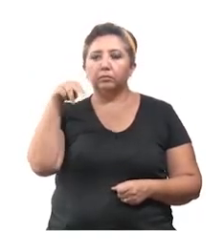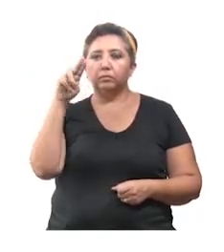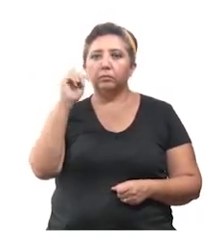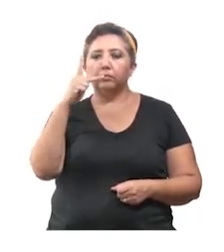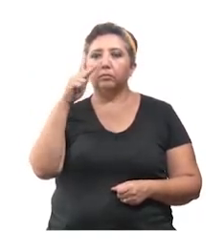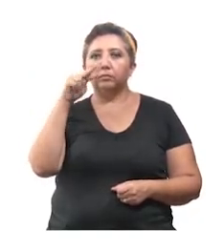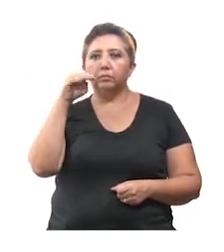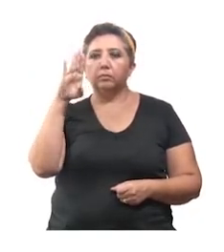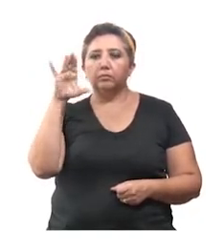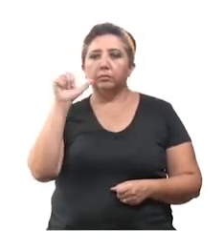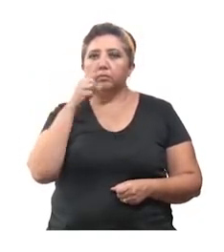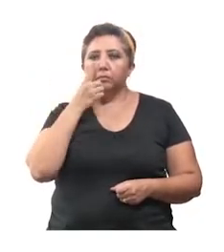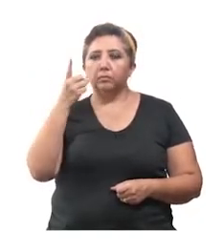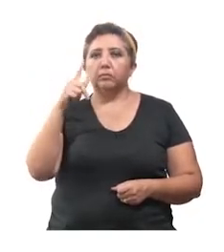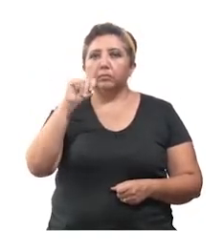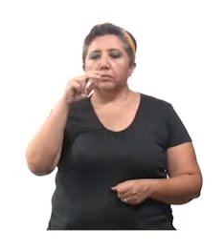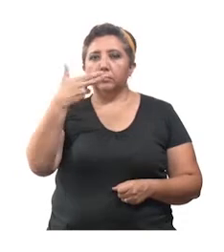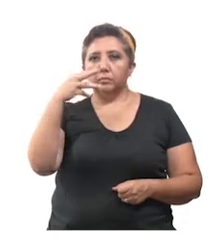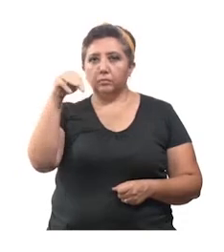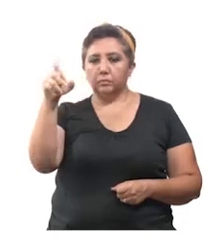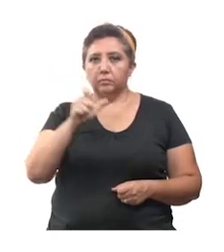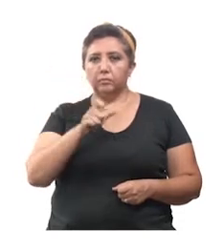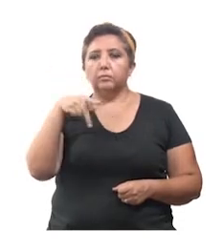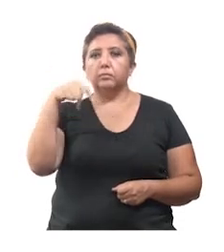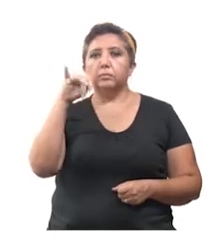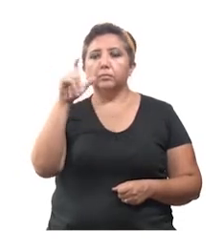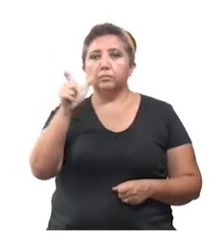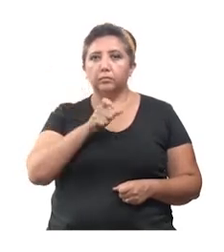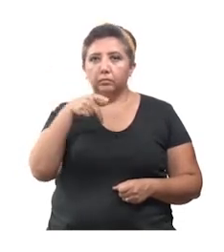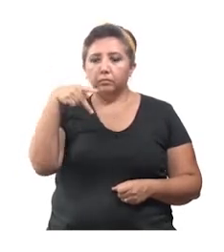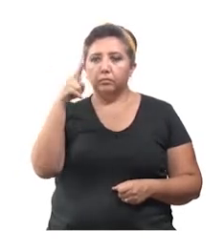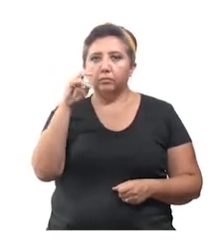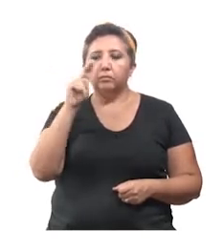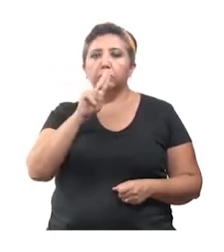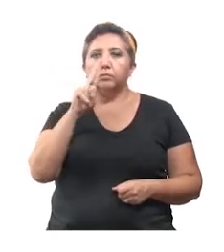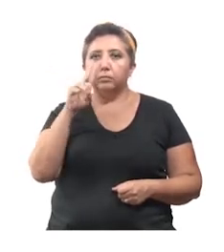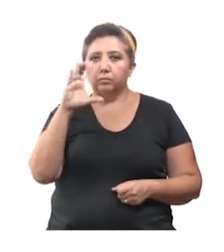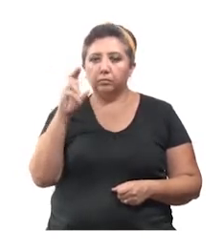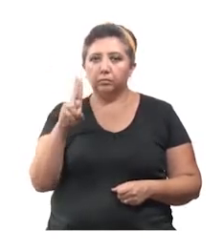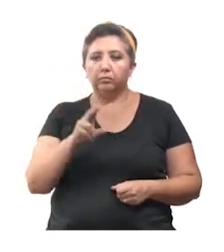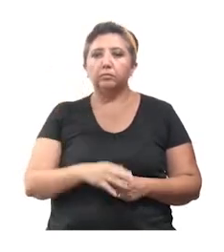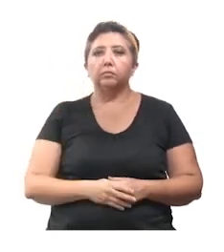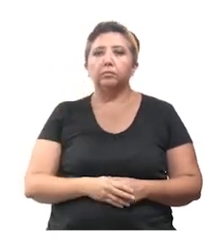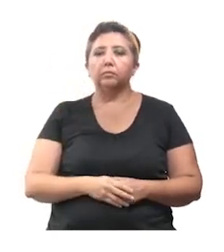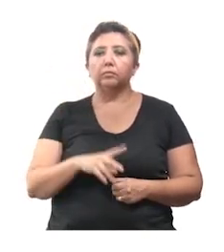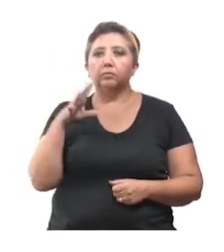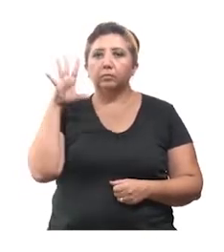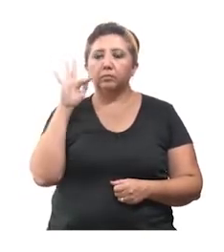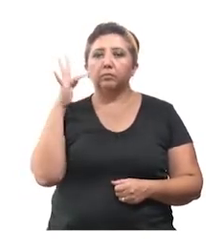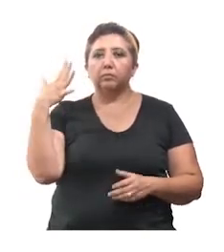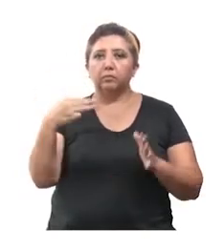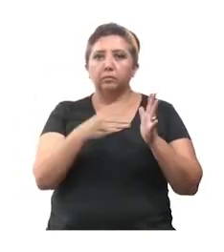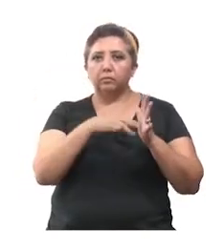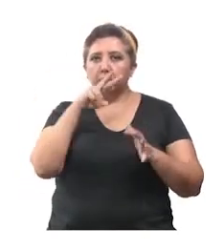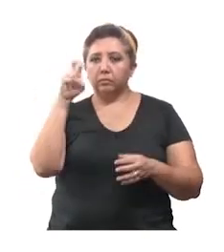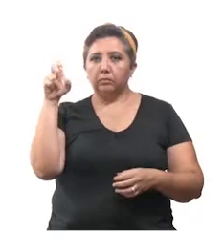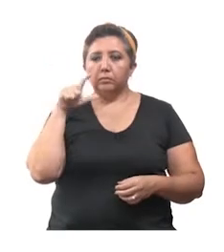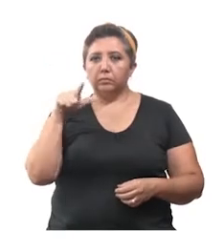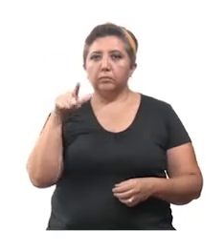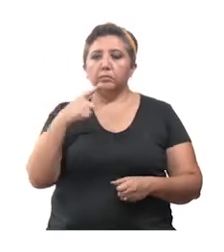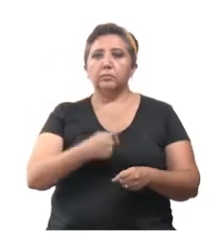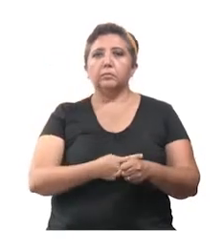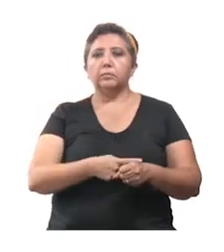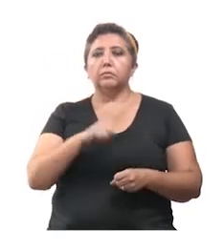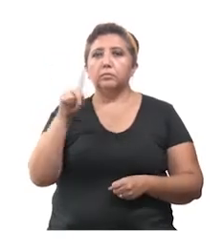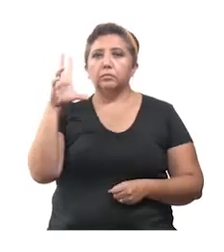Oshkuskap, Panabá, Santa Elena, Tamec, Tinum, Tixcocop, Tizimín y Ocú. De los 45.217